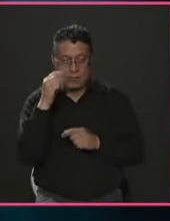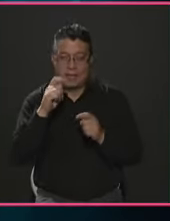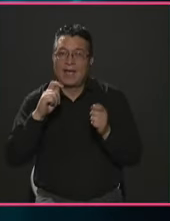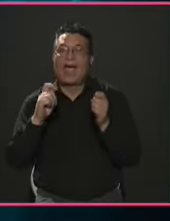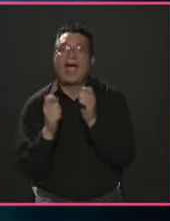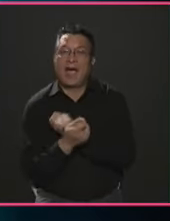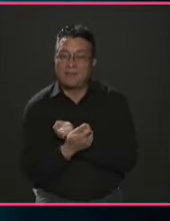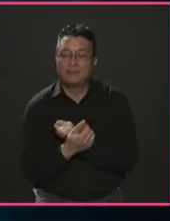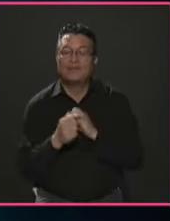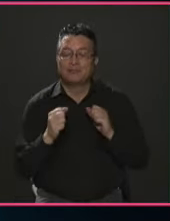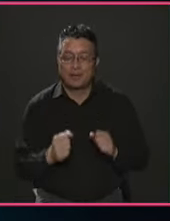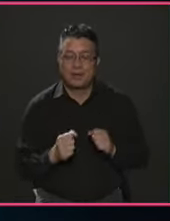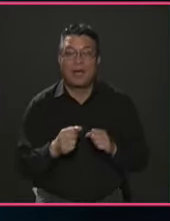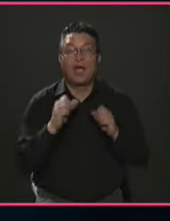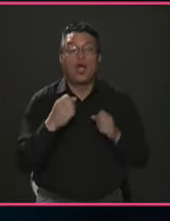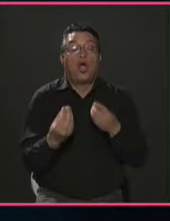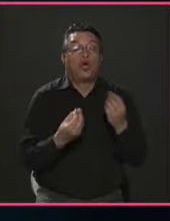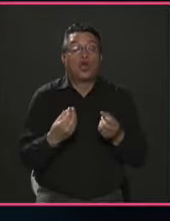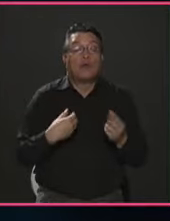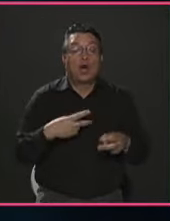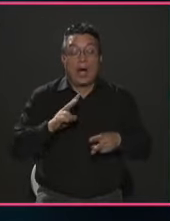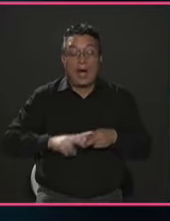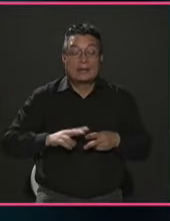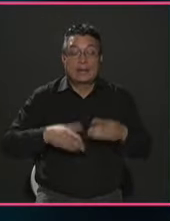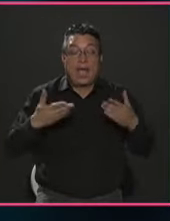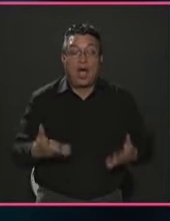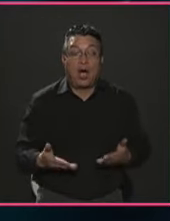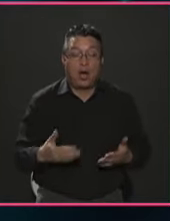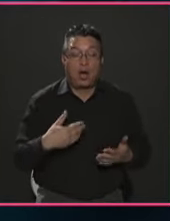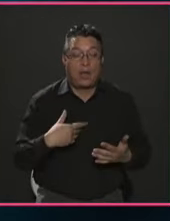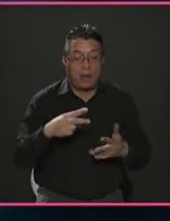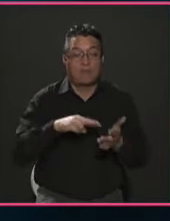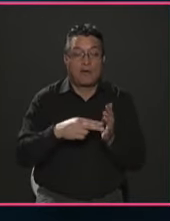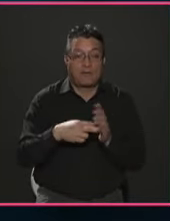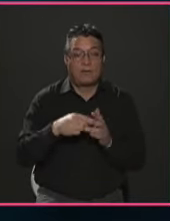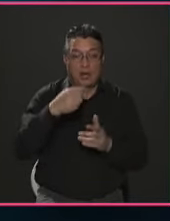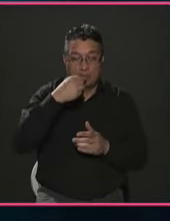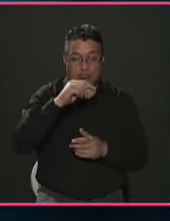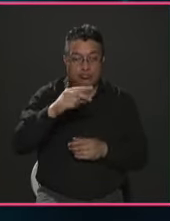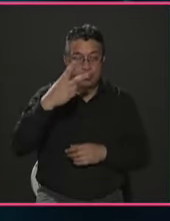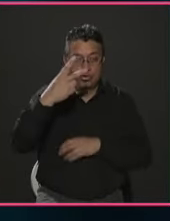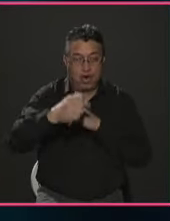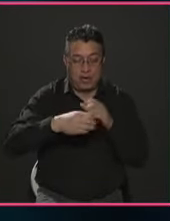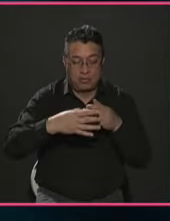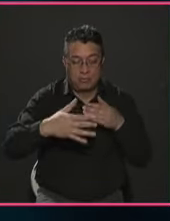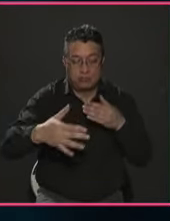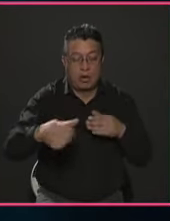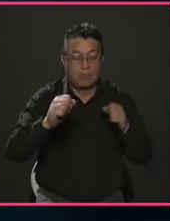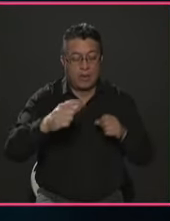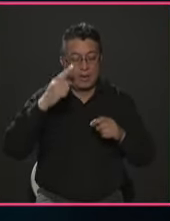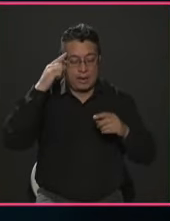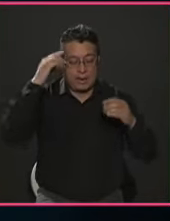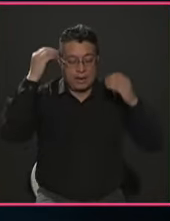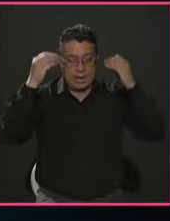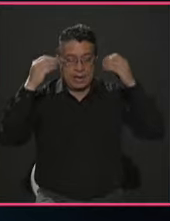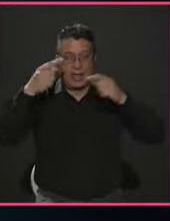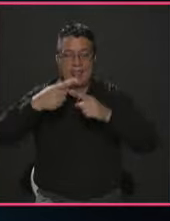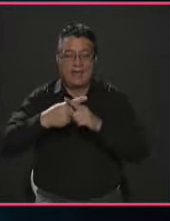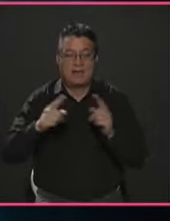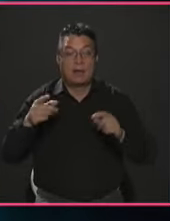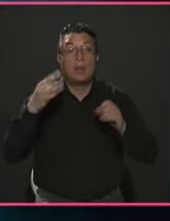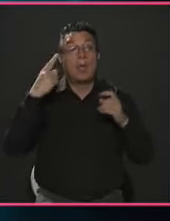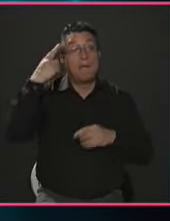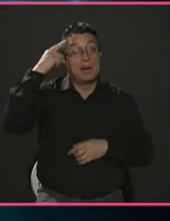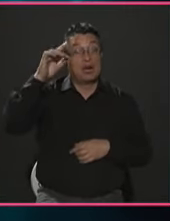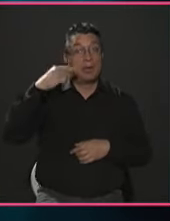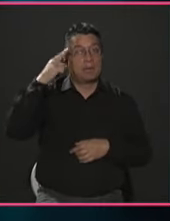probablemente Si vemos cómo reaccionamos ahora frente a los problemas de los próximos 2 años podemos pensar distinto pero si pensamos